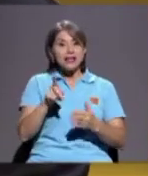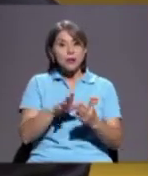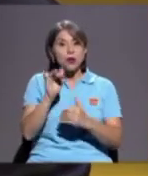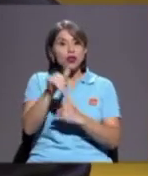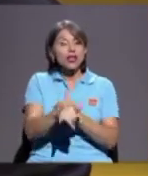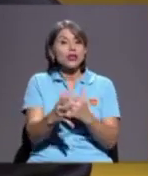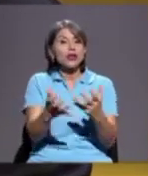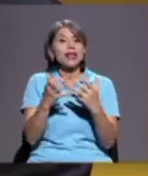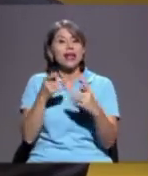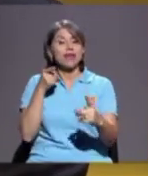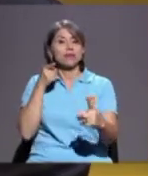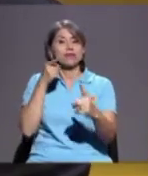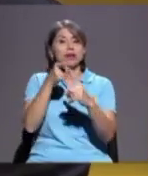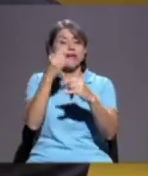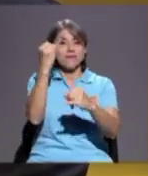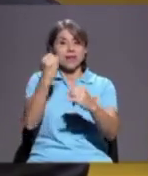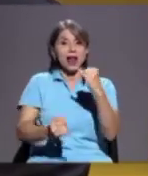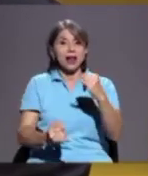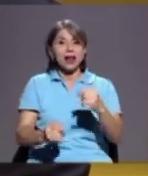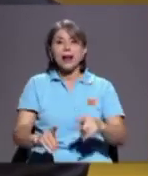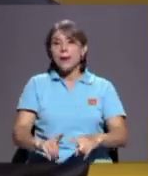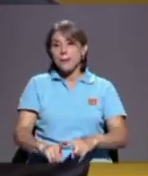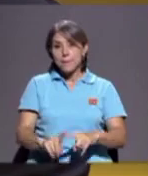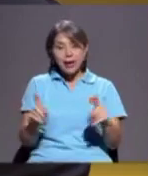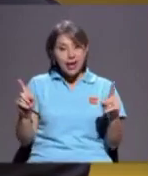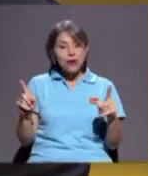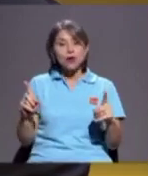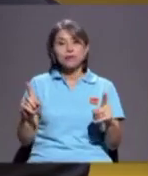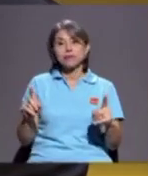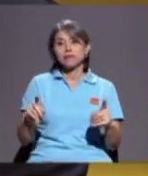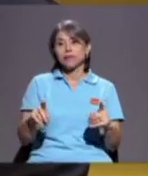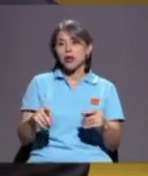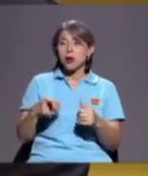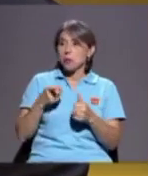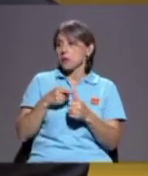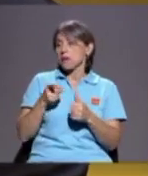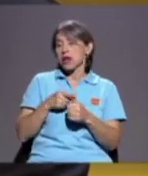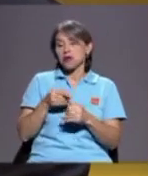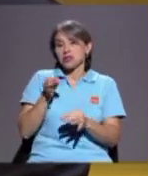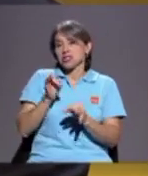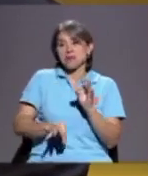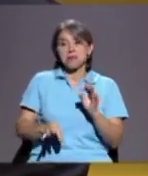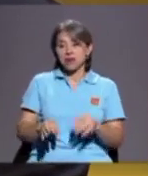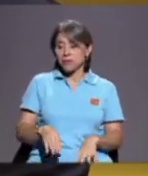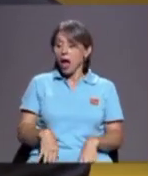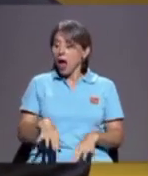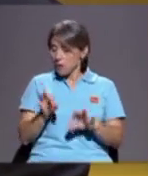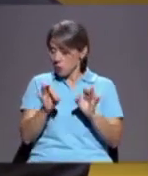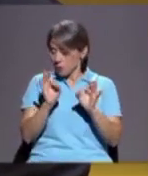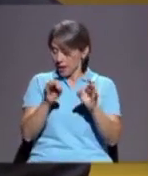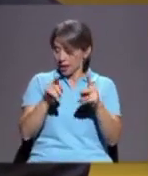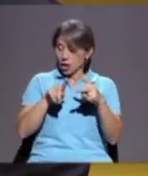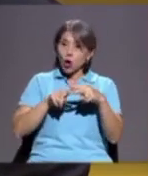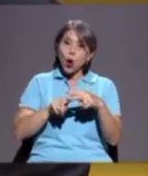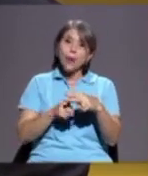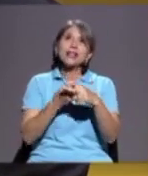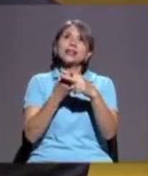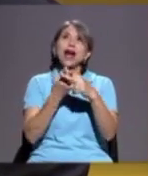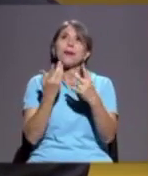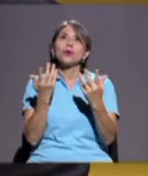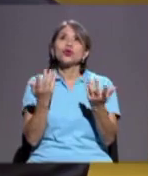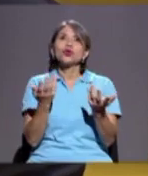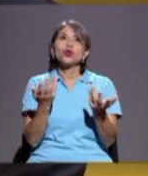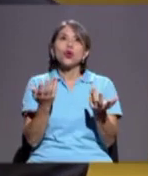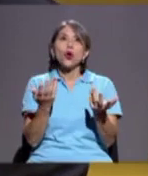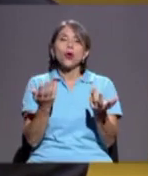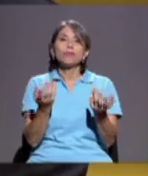¿verdad? Pero no, digamos, el primero es una instancia simplemente muy bien. Comenzamos con que de 100 que